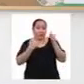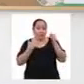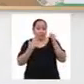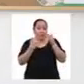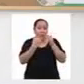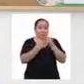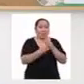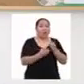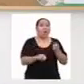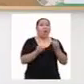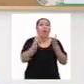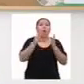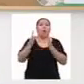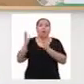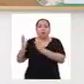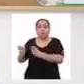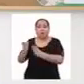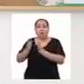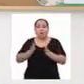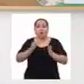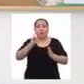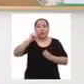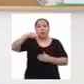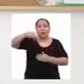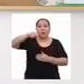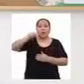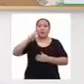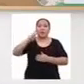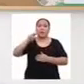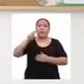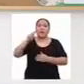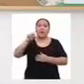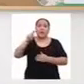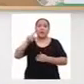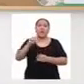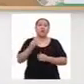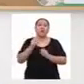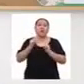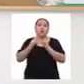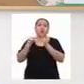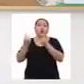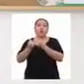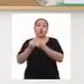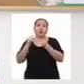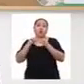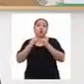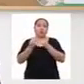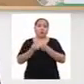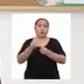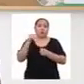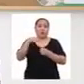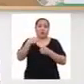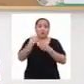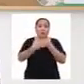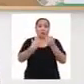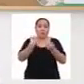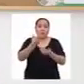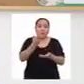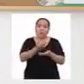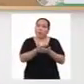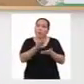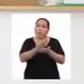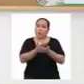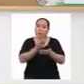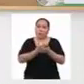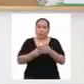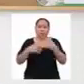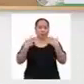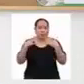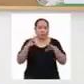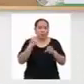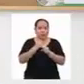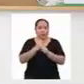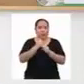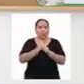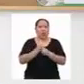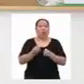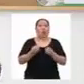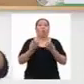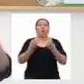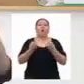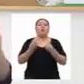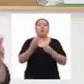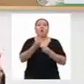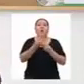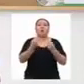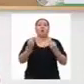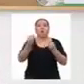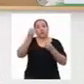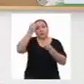cantidad de intervalos o grupos en los que podemos dividir el rango. Ese procedimiento se ha probado y funciona cuando la cantidad de